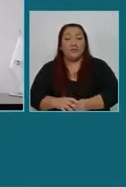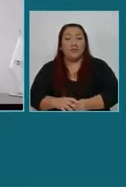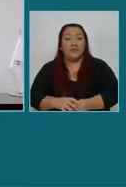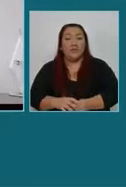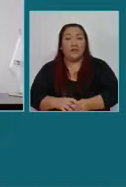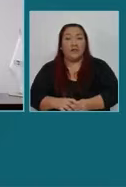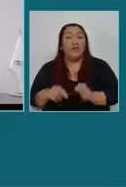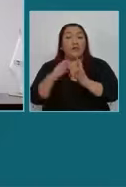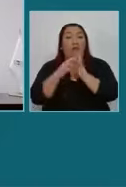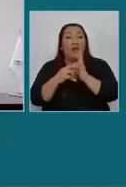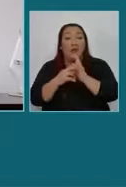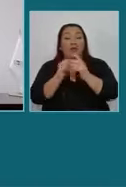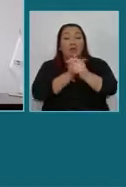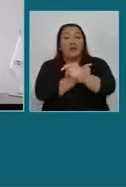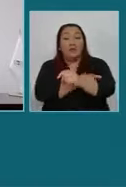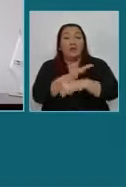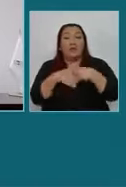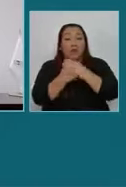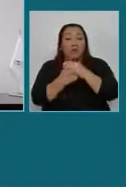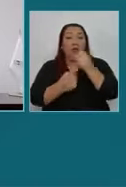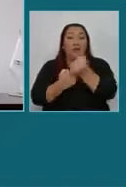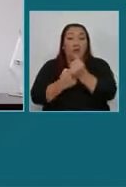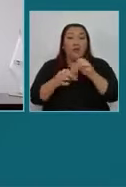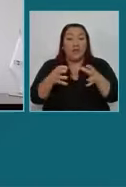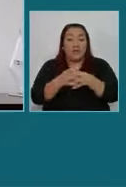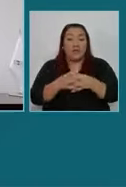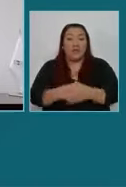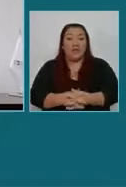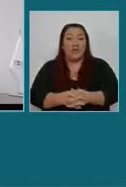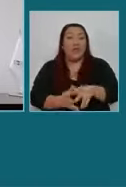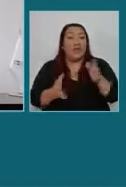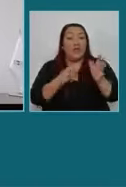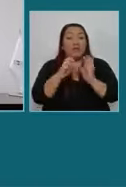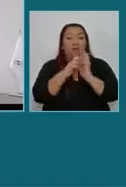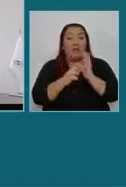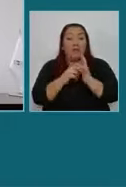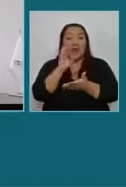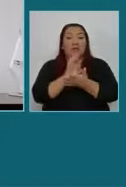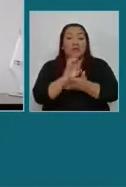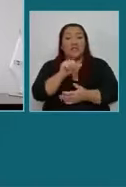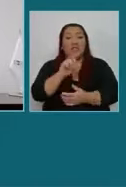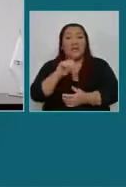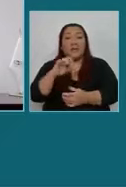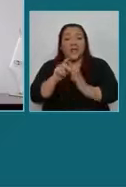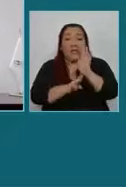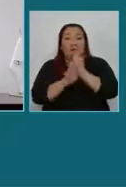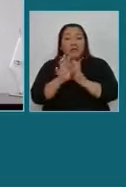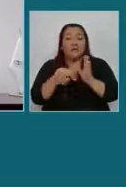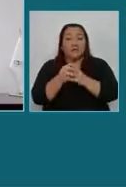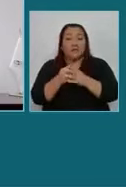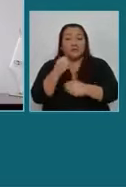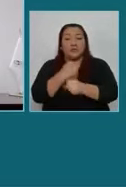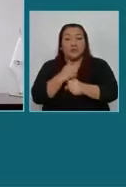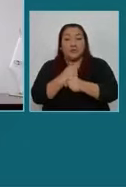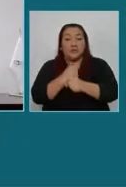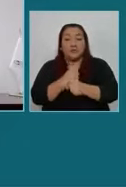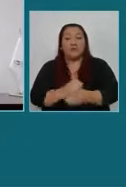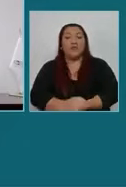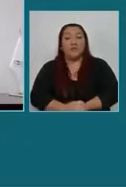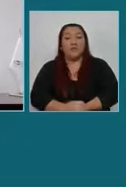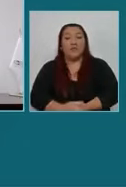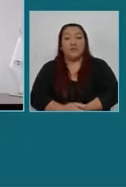el programa de fortalecimiento de entidades de soporte al emprendimiento y el programa de capital semilla para emprendimientos dinámicos y de alto